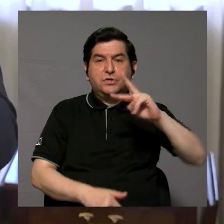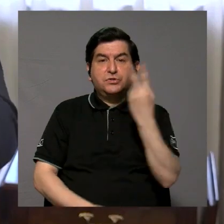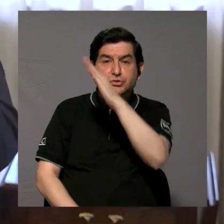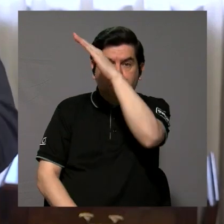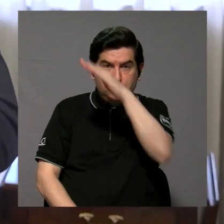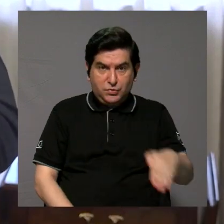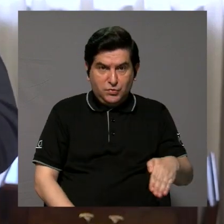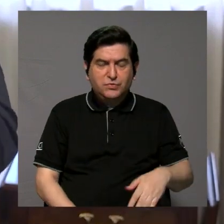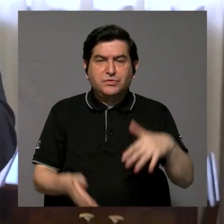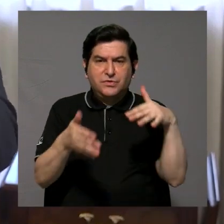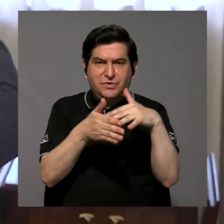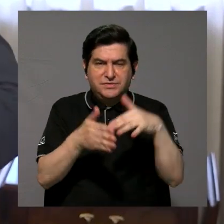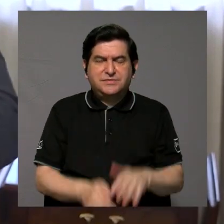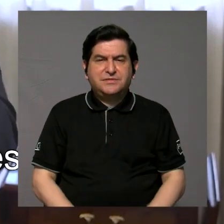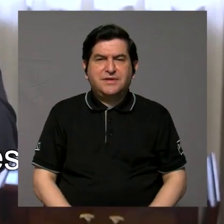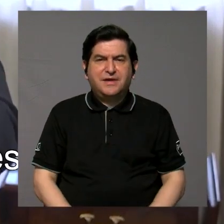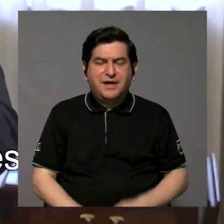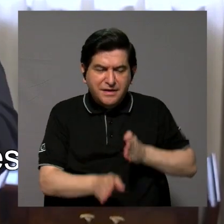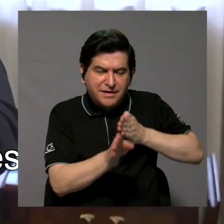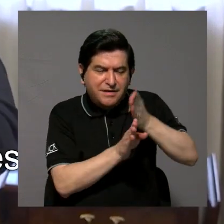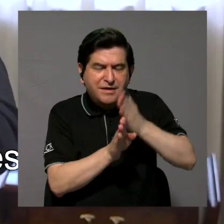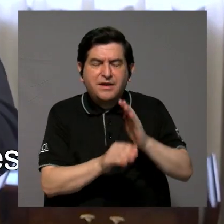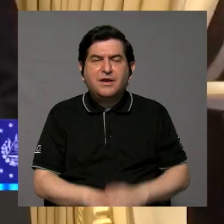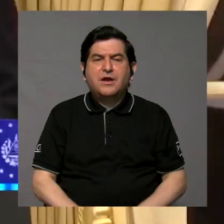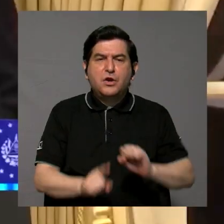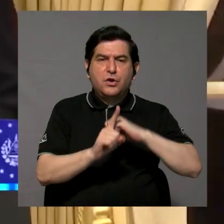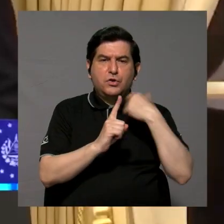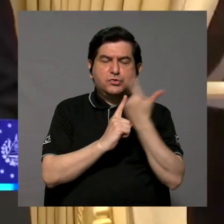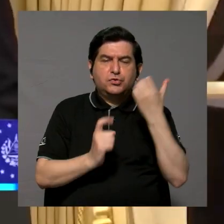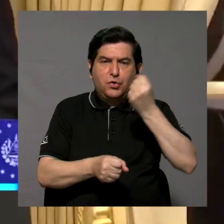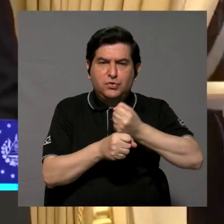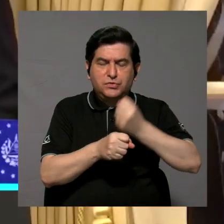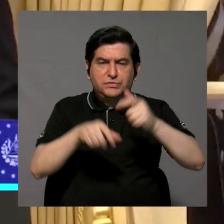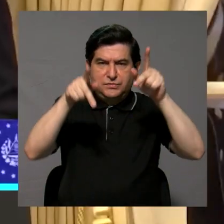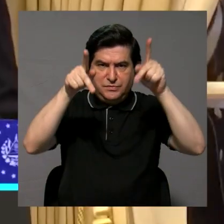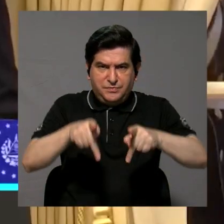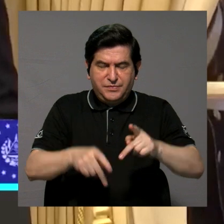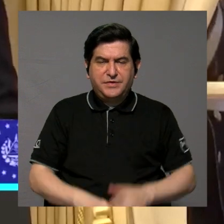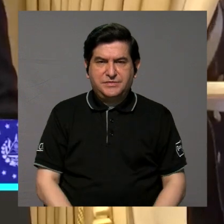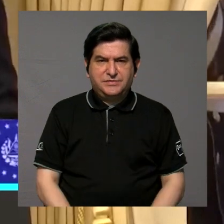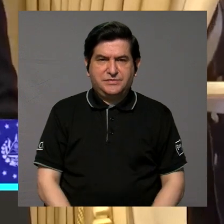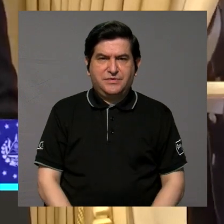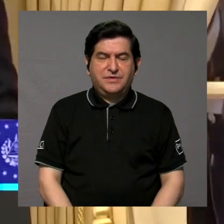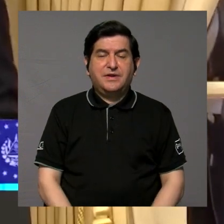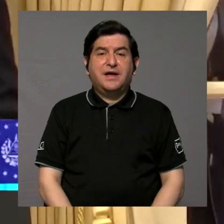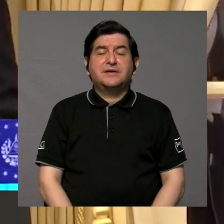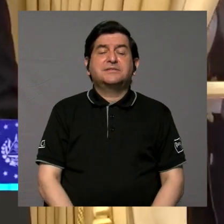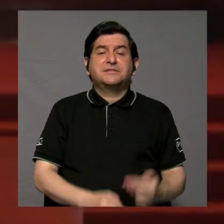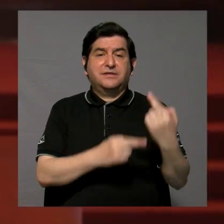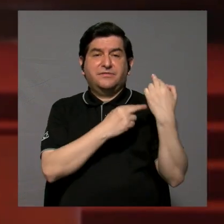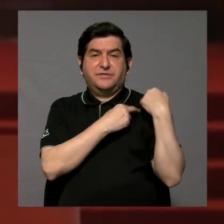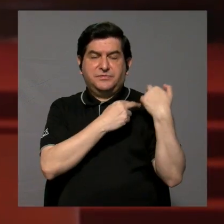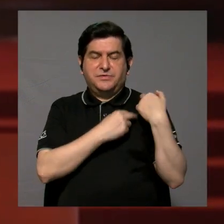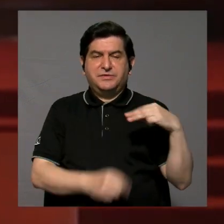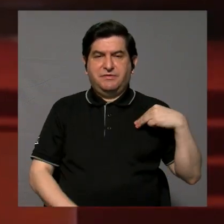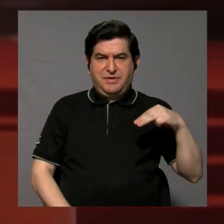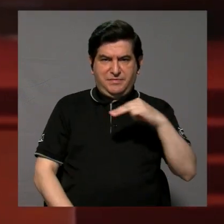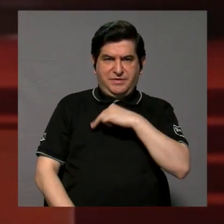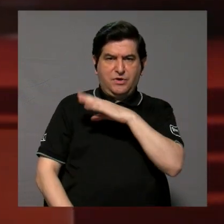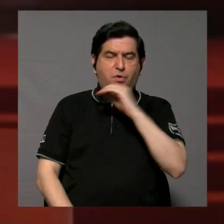que nosotros estudiamos las trayectorias socioocupacionales de las personas que ocupan cargos ministeriales y